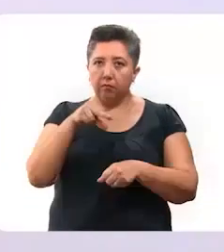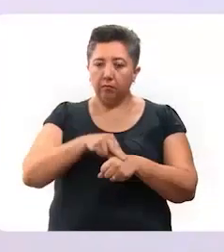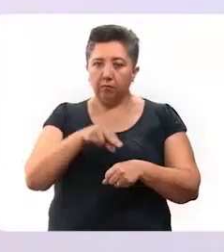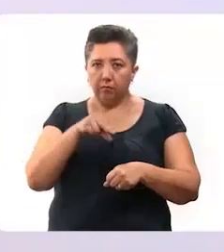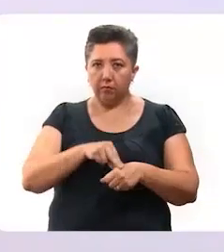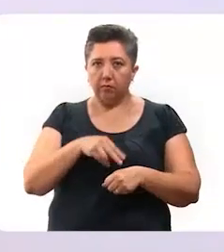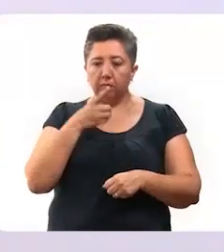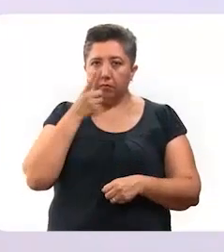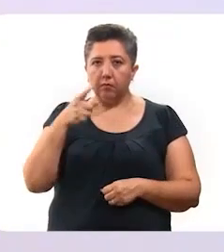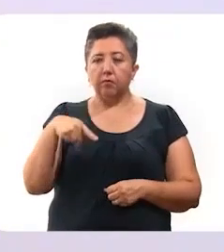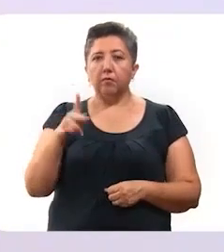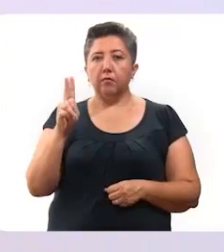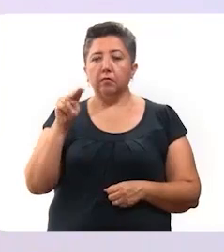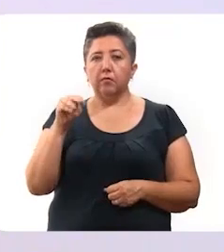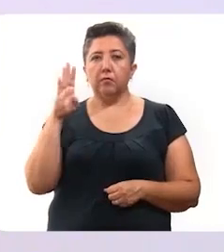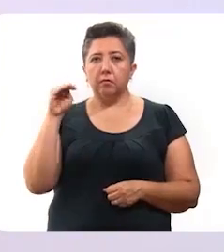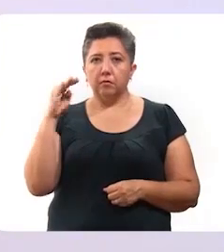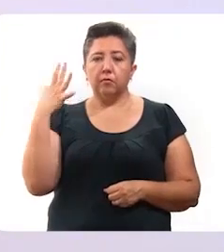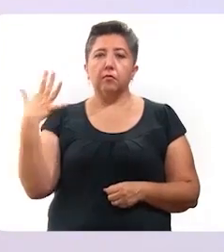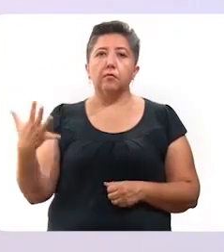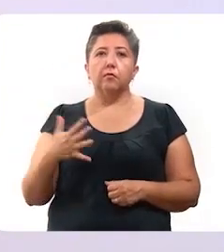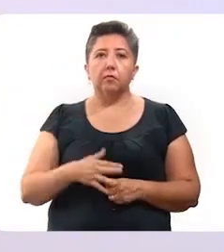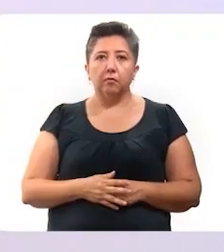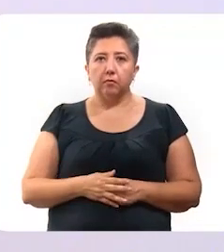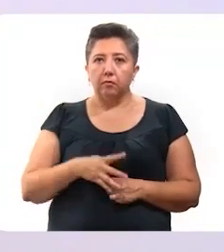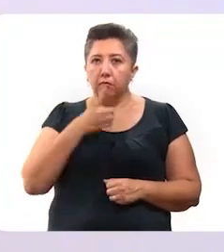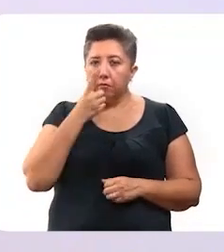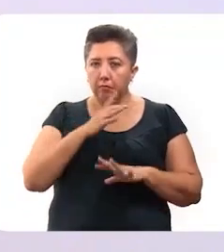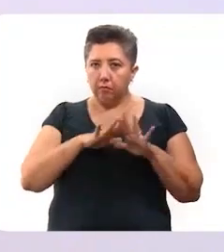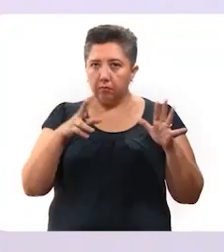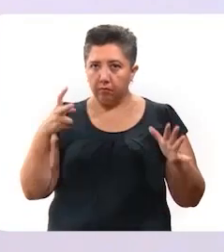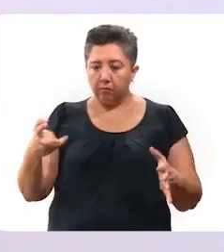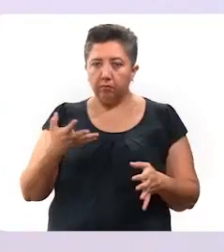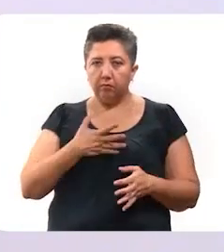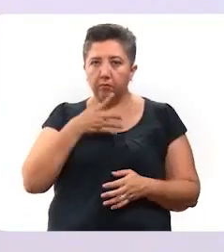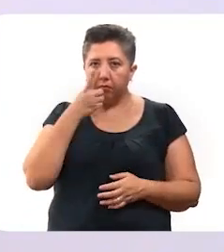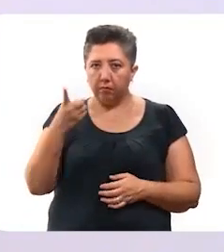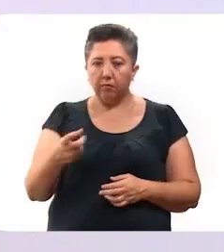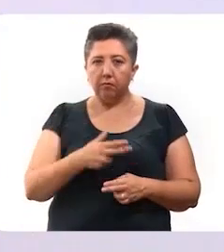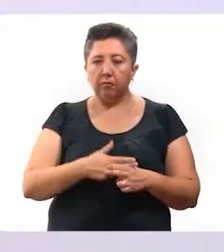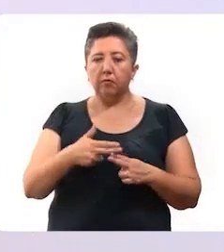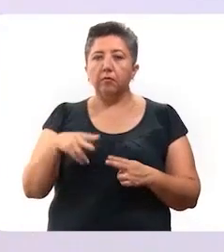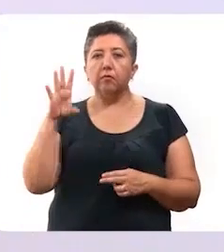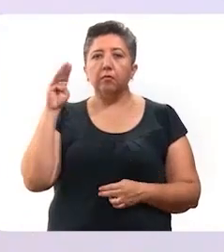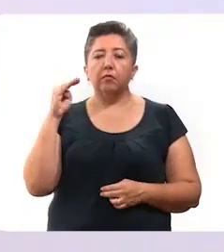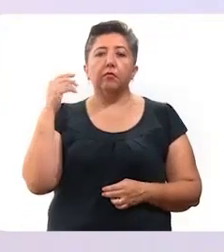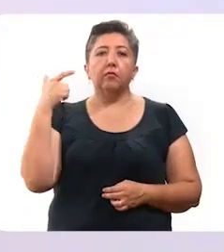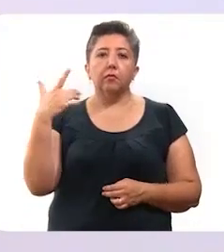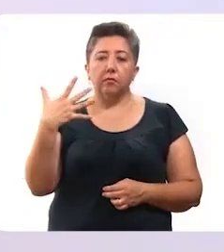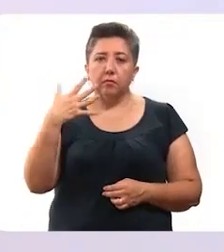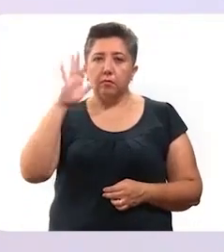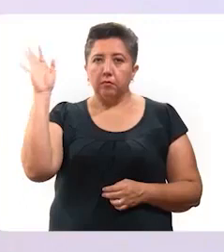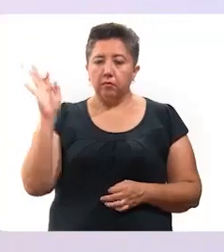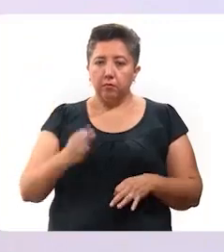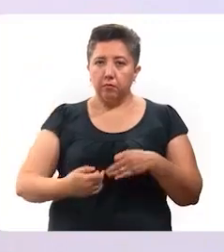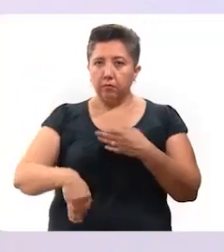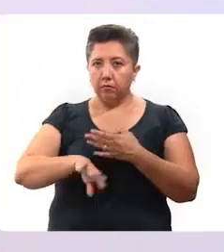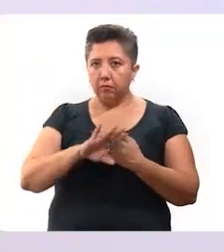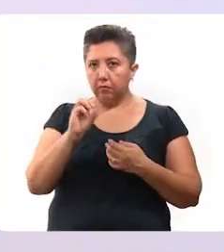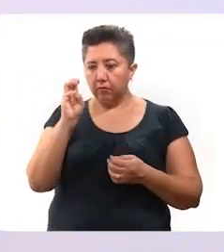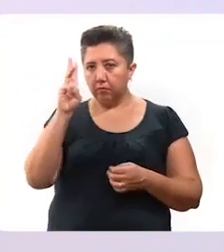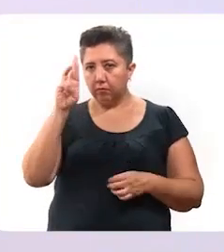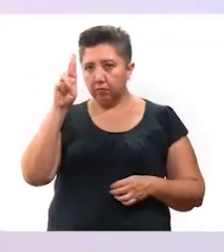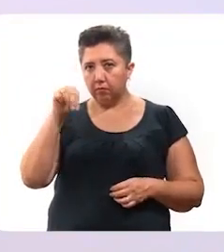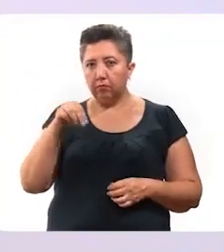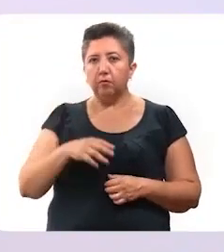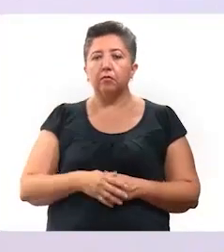grado médico como es el KN95, ya que estos tienen una cobertura hasta el del 95% contra